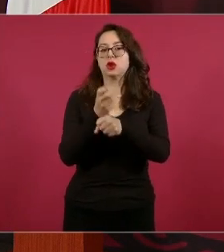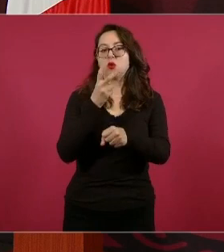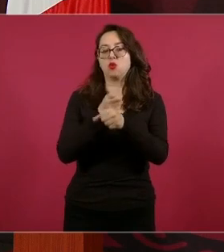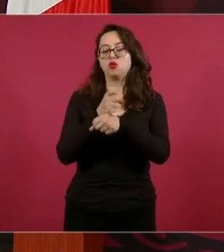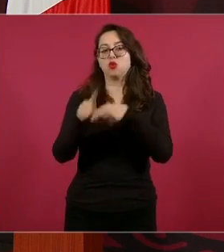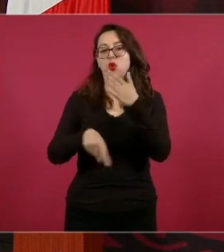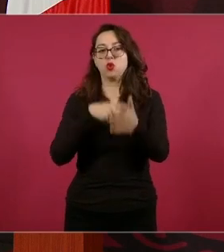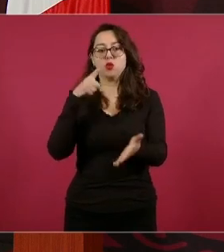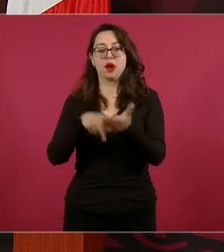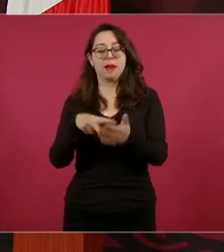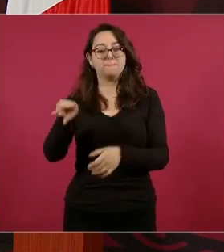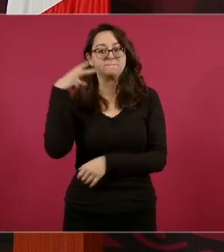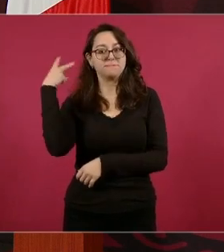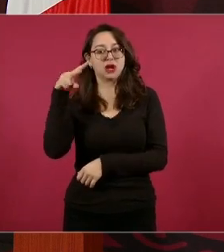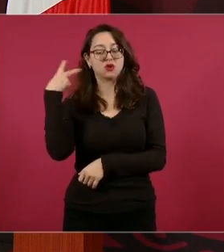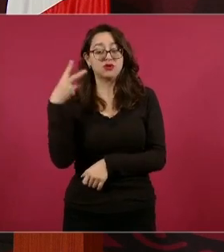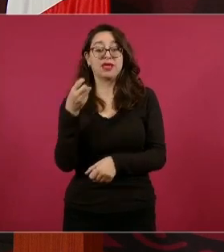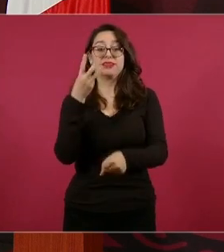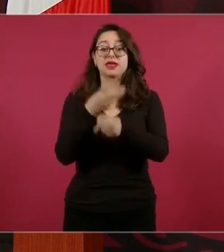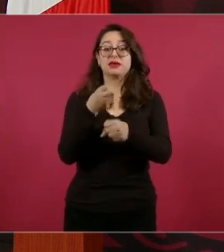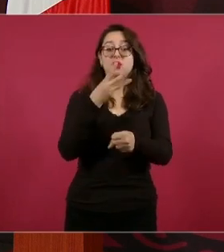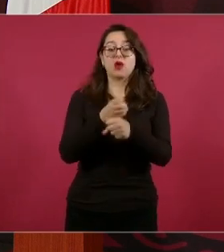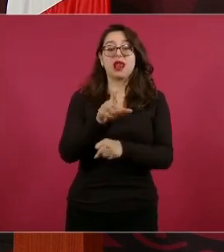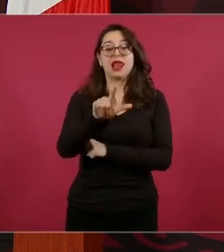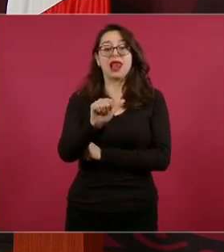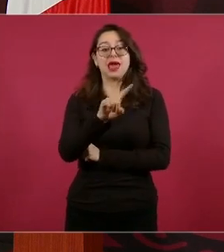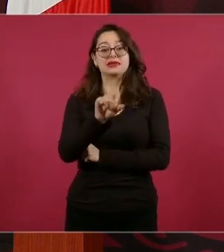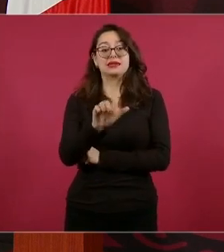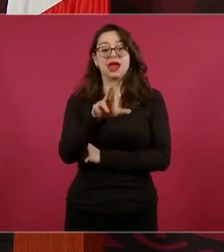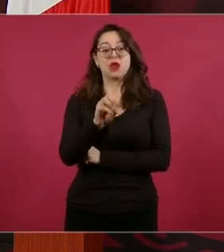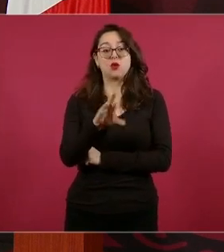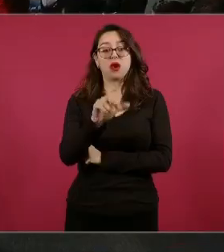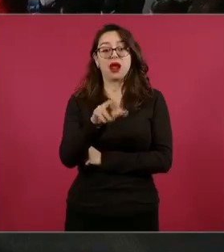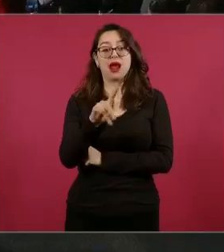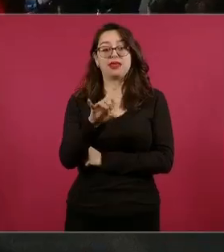pero en tercero está Lázaro Cárdenas, y este